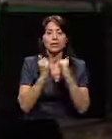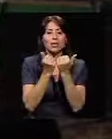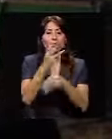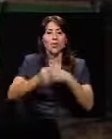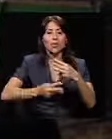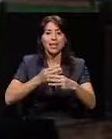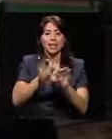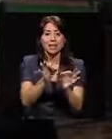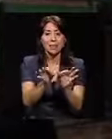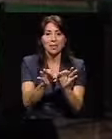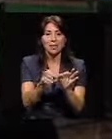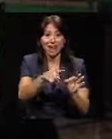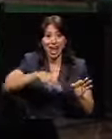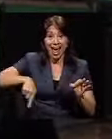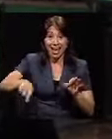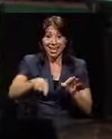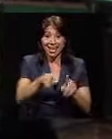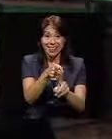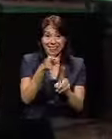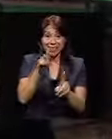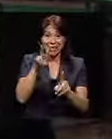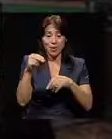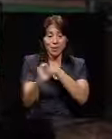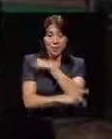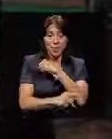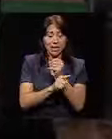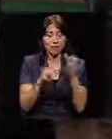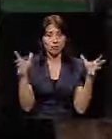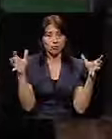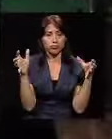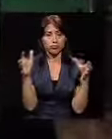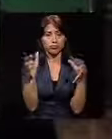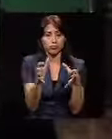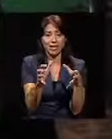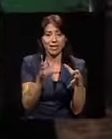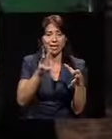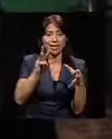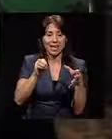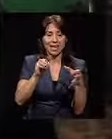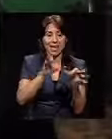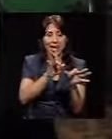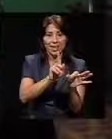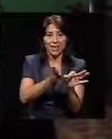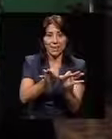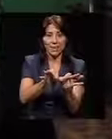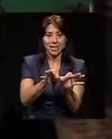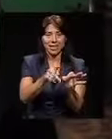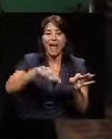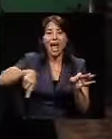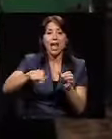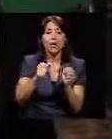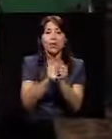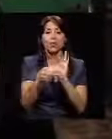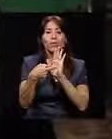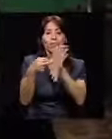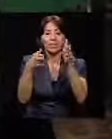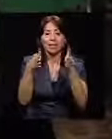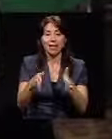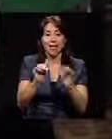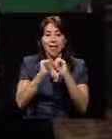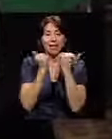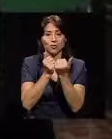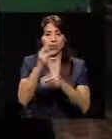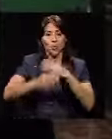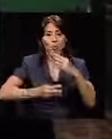ocasión, 60 intérpretes de 20 países distintos se reunieron en suelo canadiense junto a representantes de la Asociación Mundial